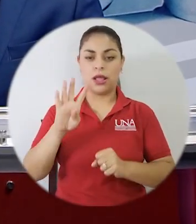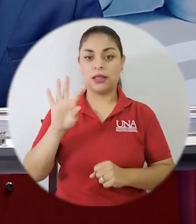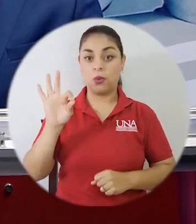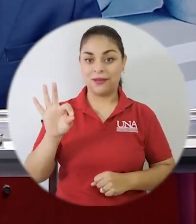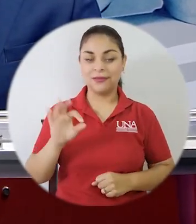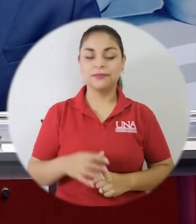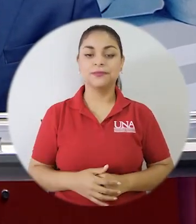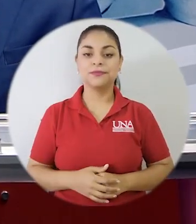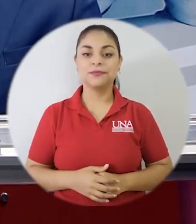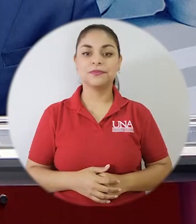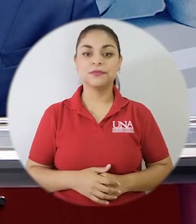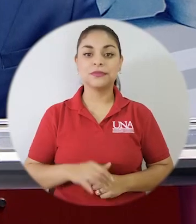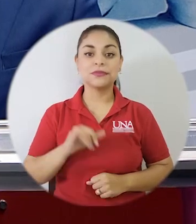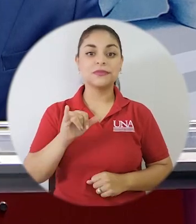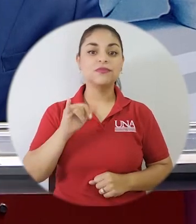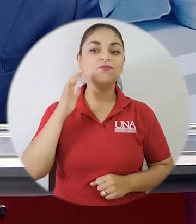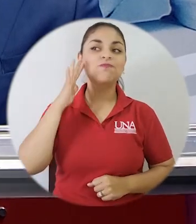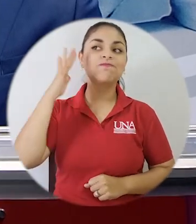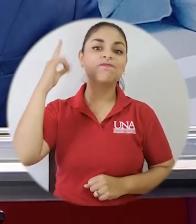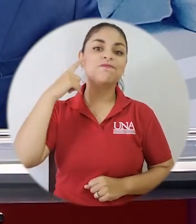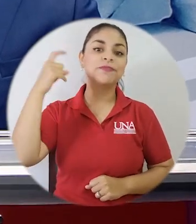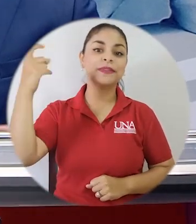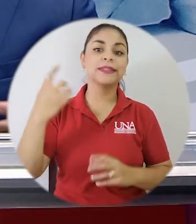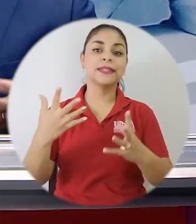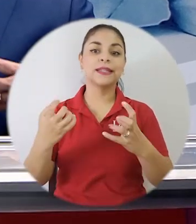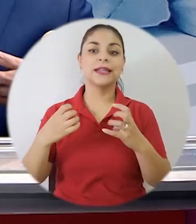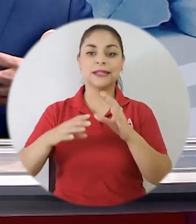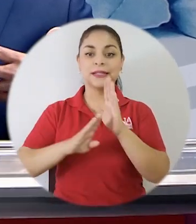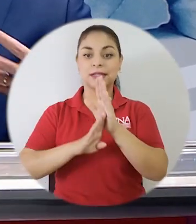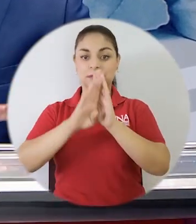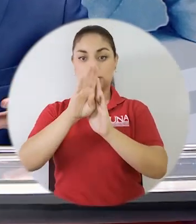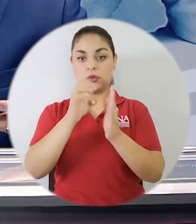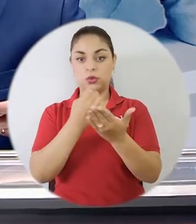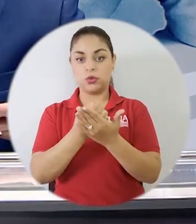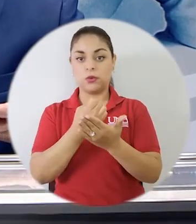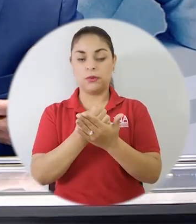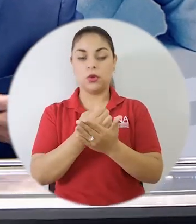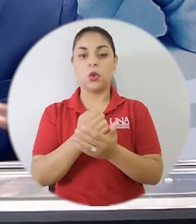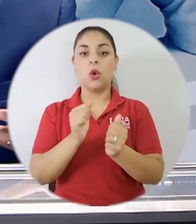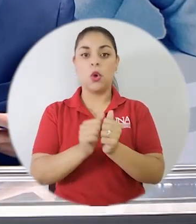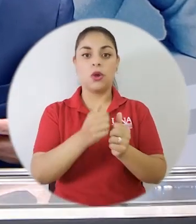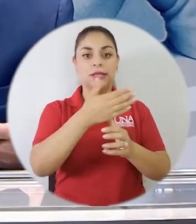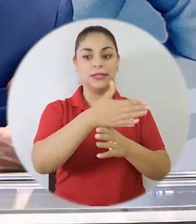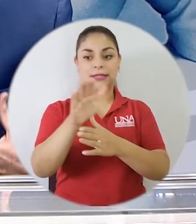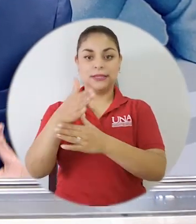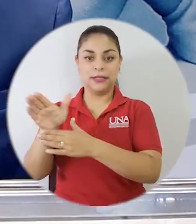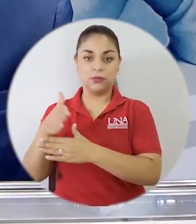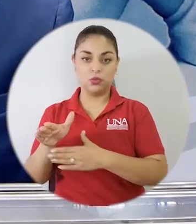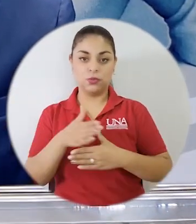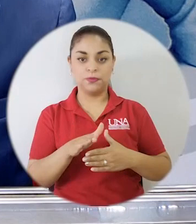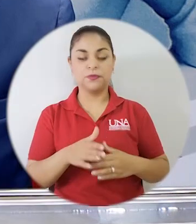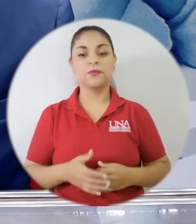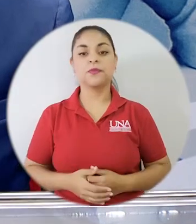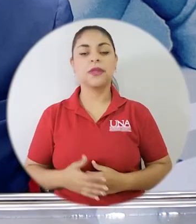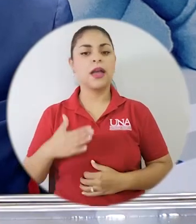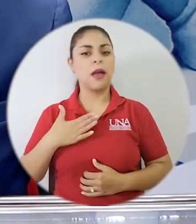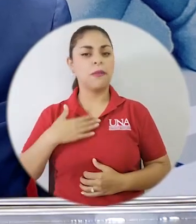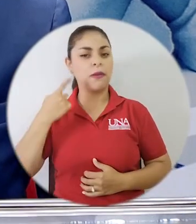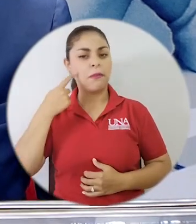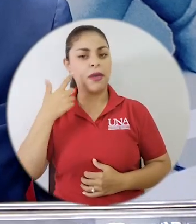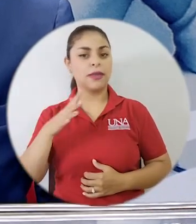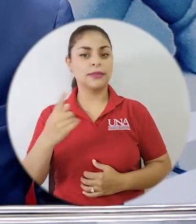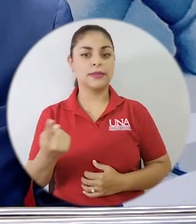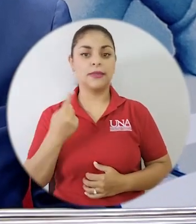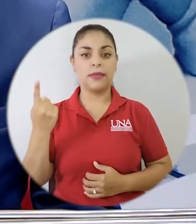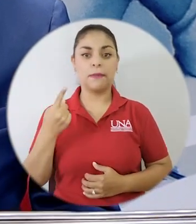del 49, de esa aspiración de crecimiento económico con distribución. A mí